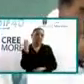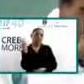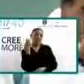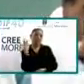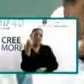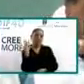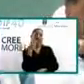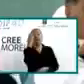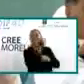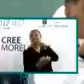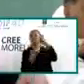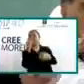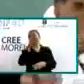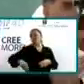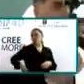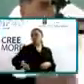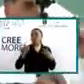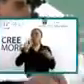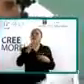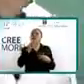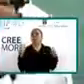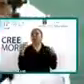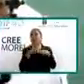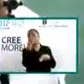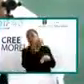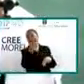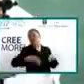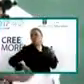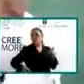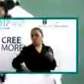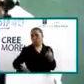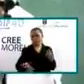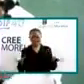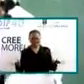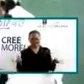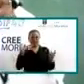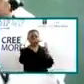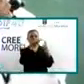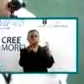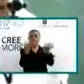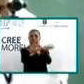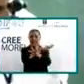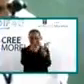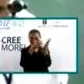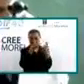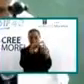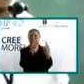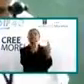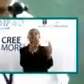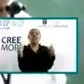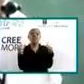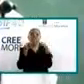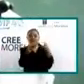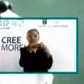maestros de la situación. No, si el sujeto de la reforma, que son los maestros, no están convencidos,